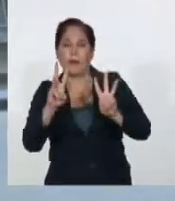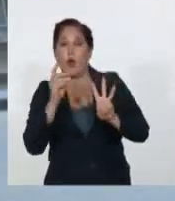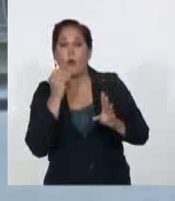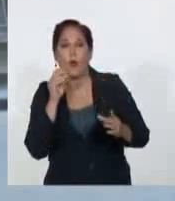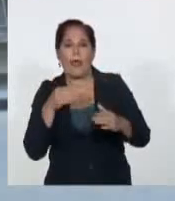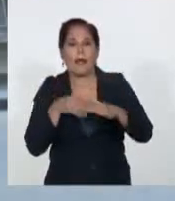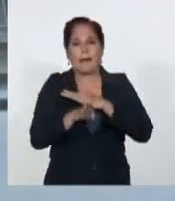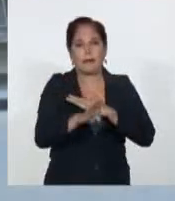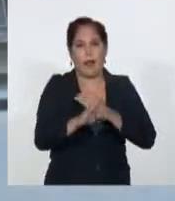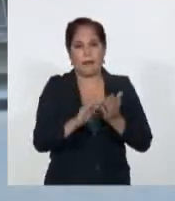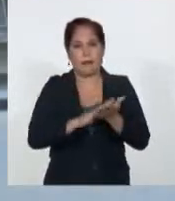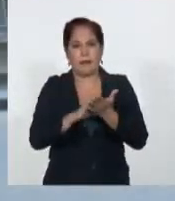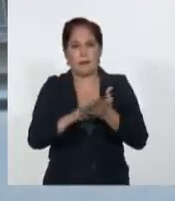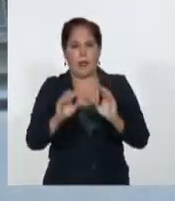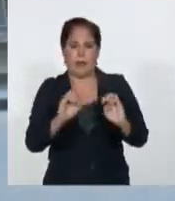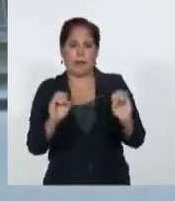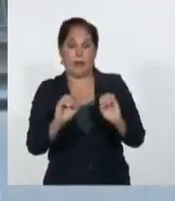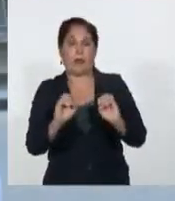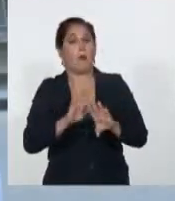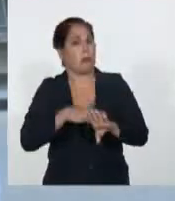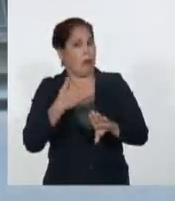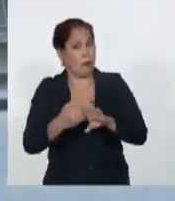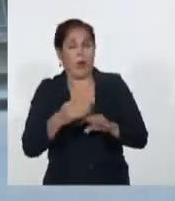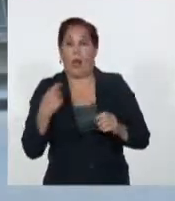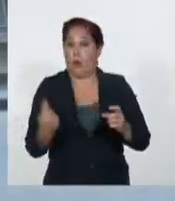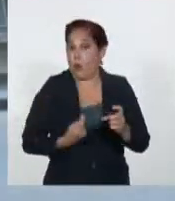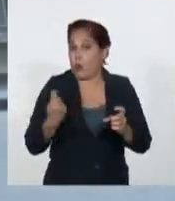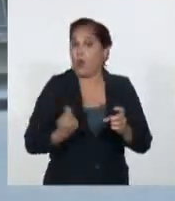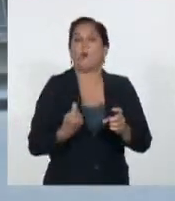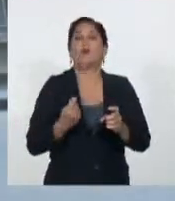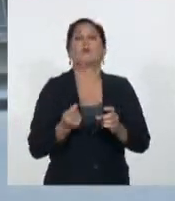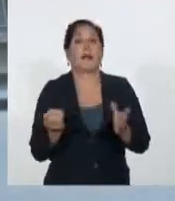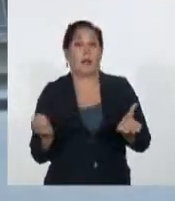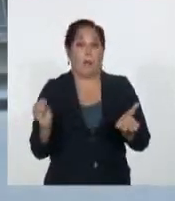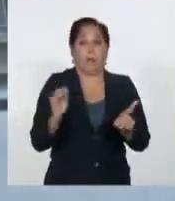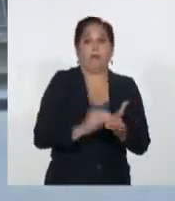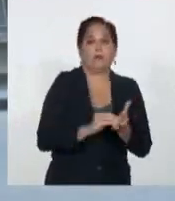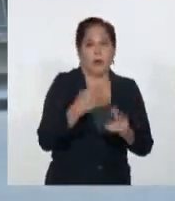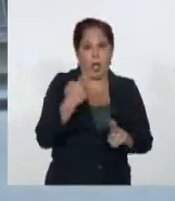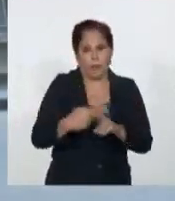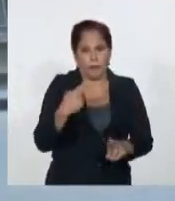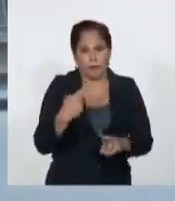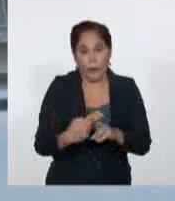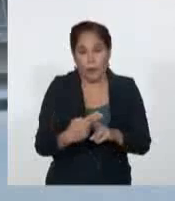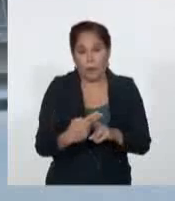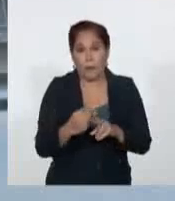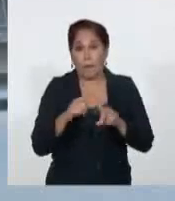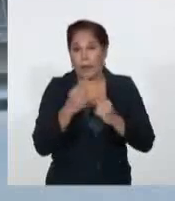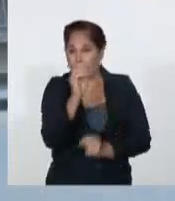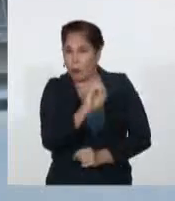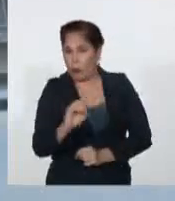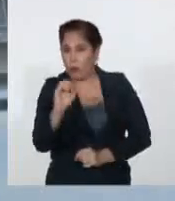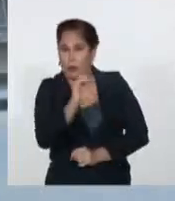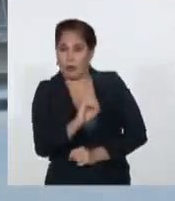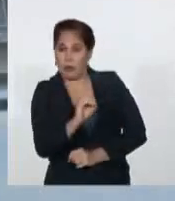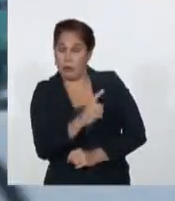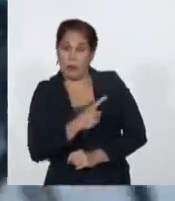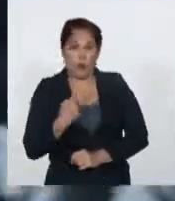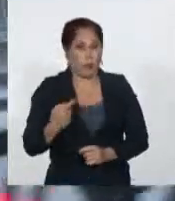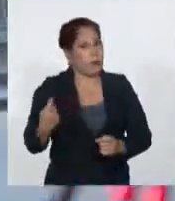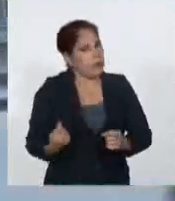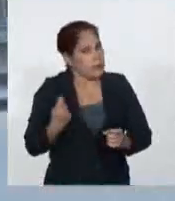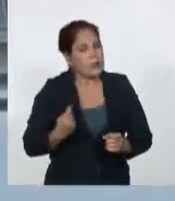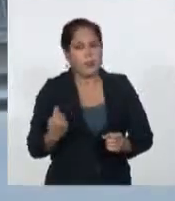a ella luego pudimos acceder finalmente estamos inscritos pero los organizadores frente a nuestra insistencia